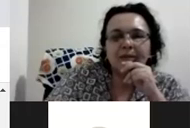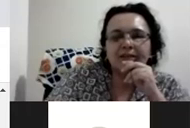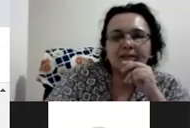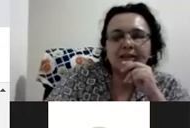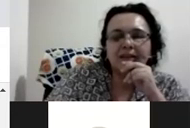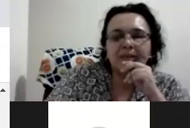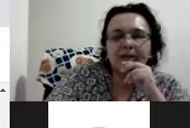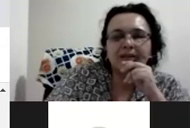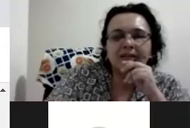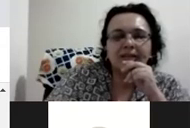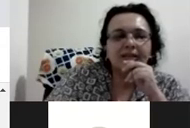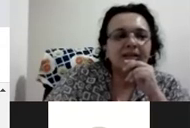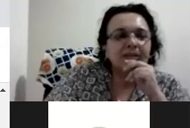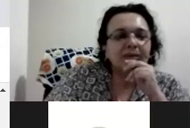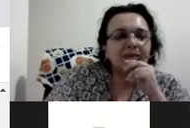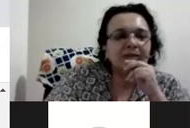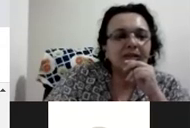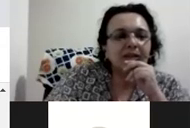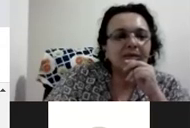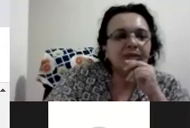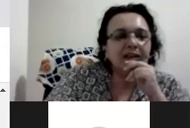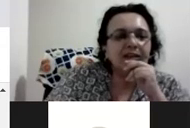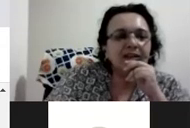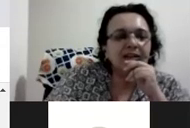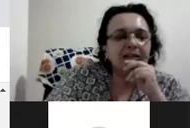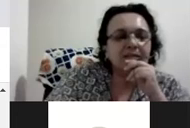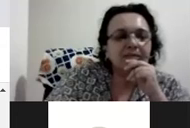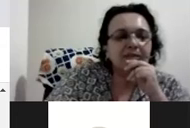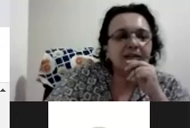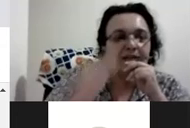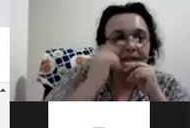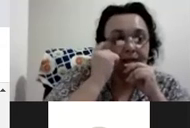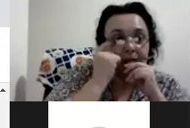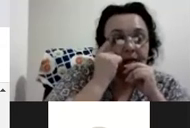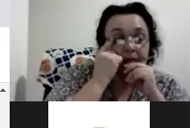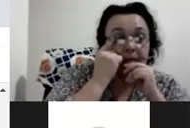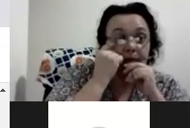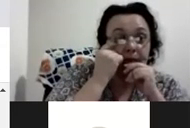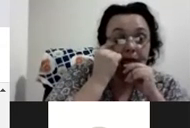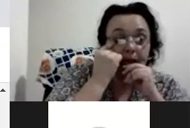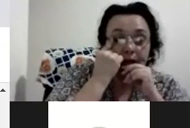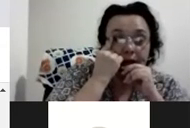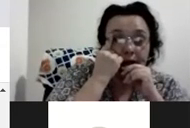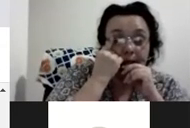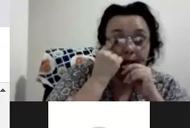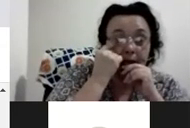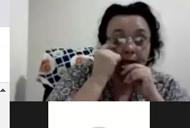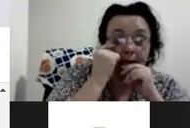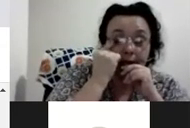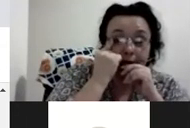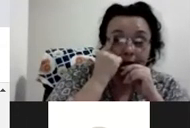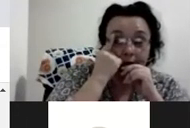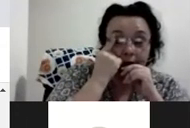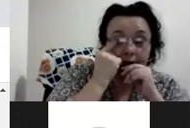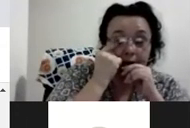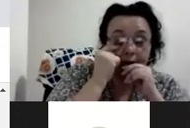no me aparece uh-huh. aquí en verde. Porque todavía me falta el examen final. Pero no lo quiero llenar porque como